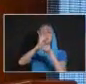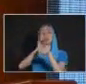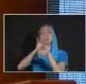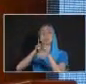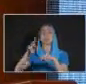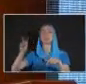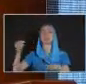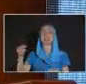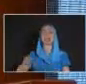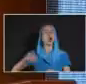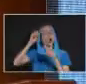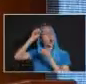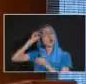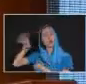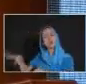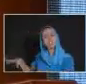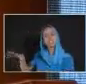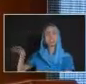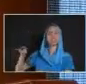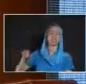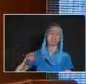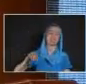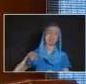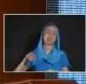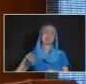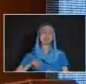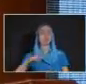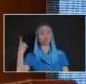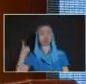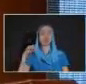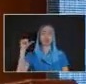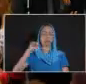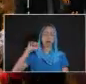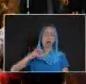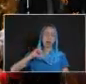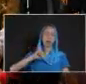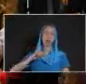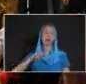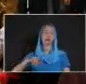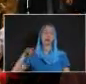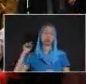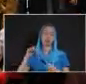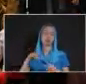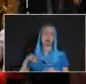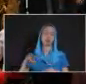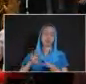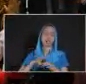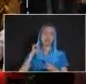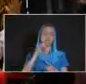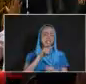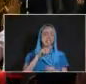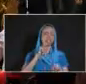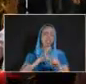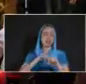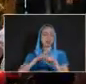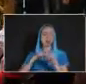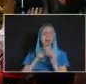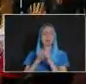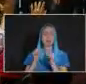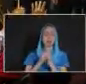amnesia divina, parcial, sobre ese evento, para que sea olvidado y puedan